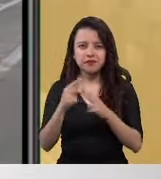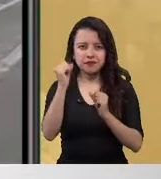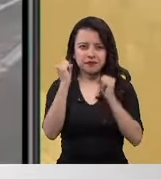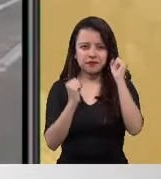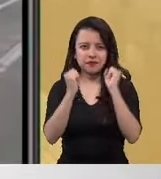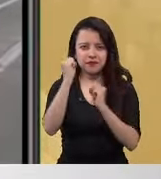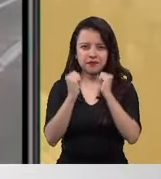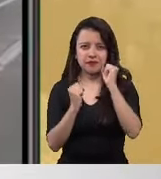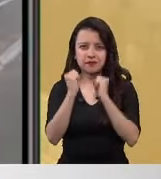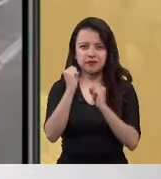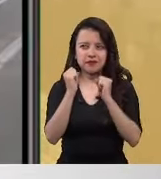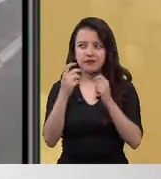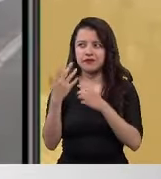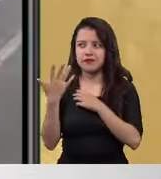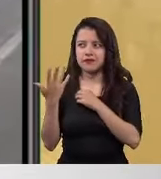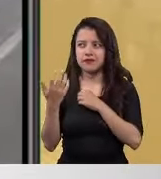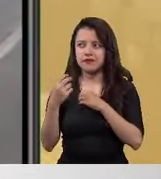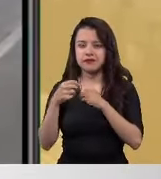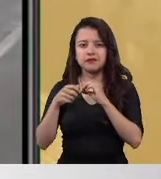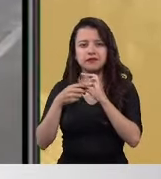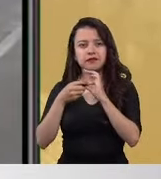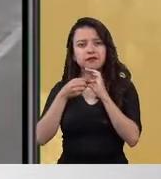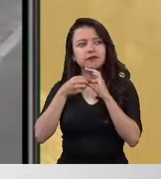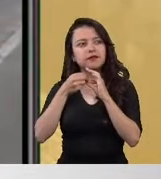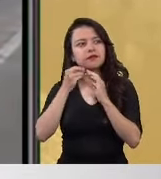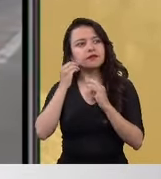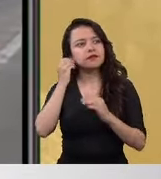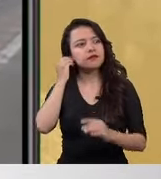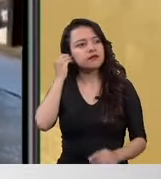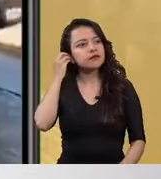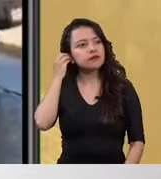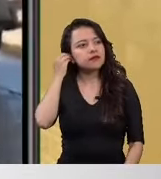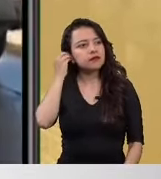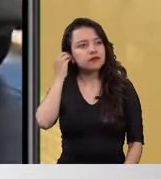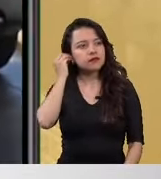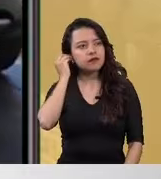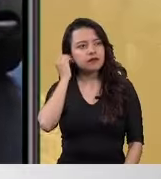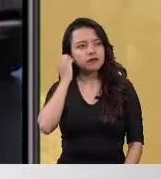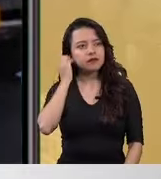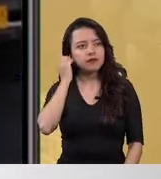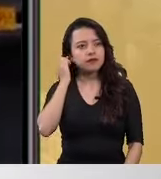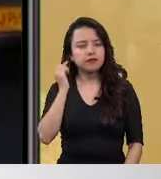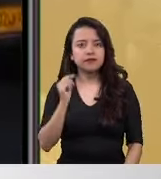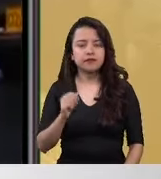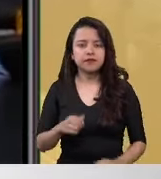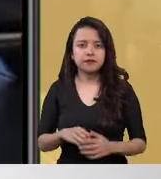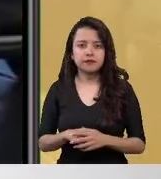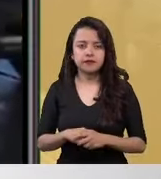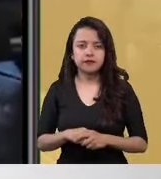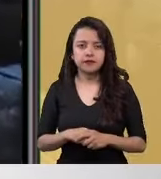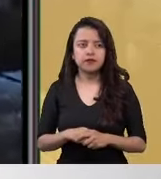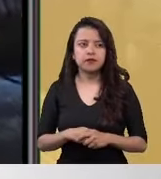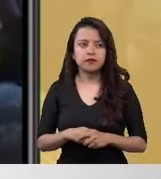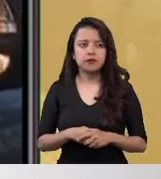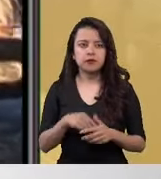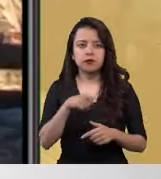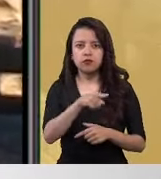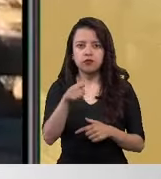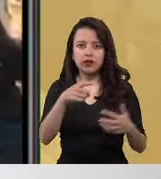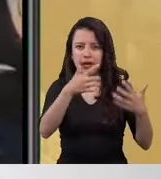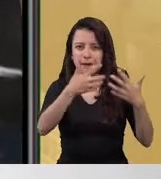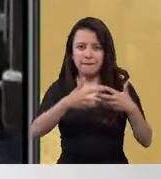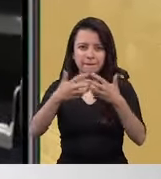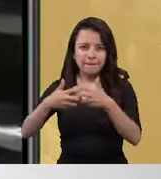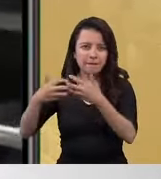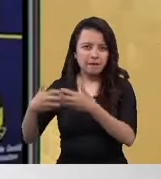pues sí, usted dice, director, caramba, no se ve bien. Cuando hay una serie de empresas que claro, están en el listado